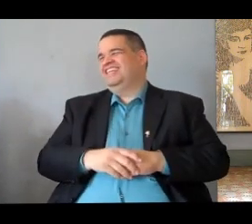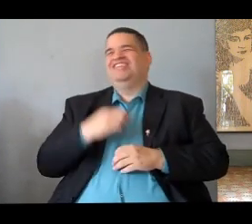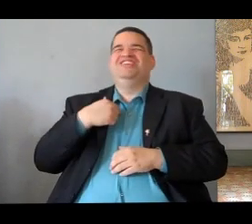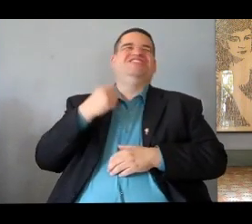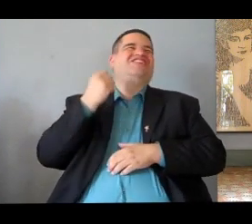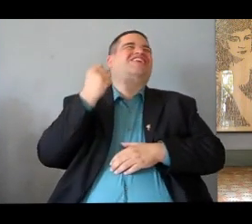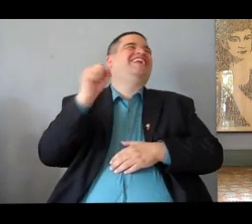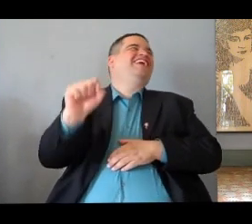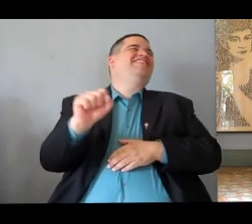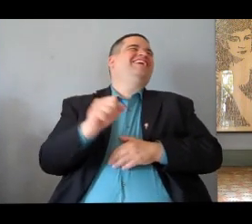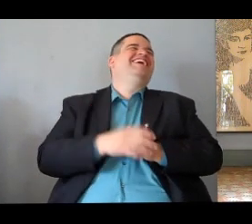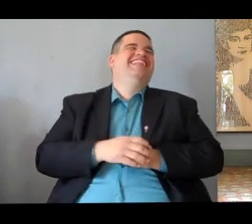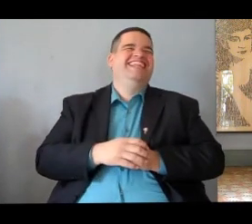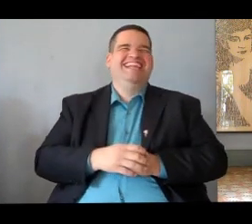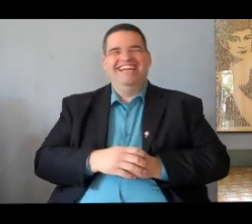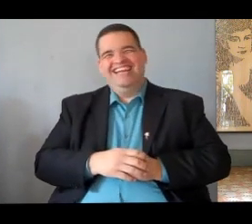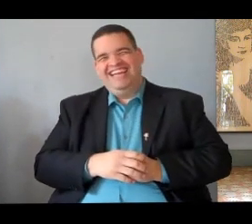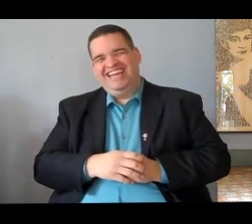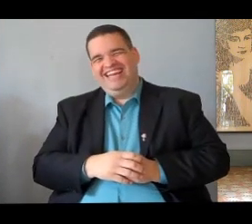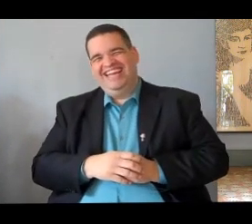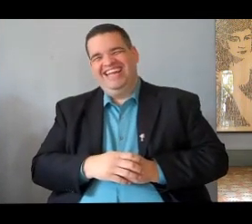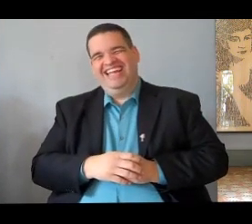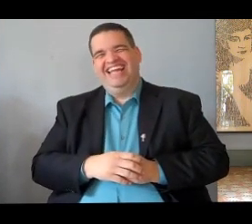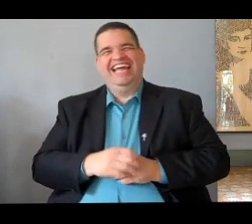rebelde. Lo siento.